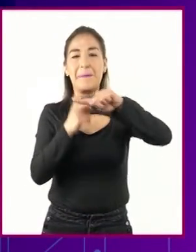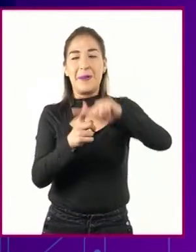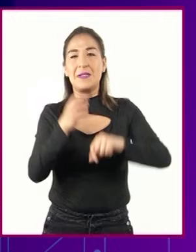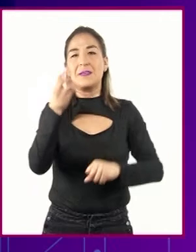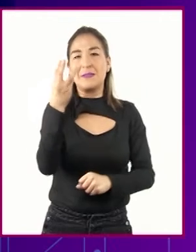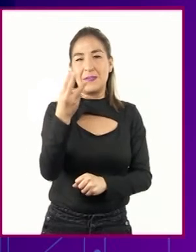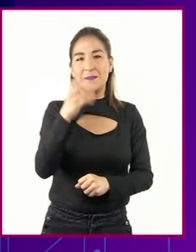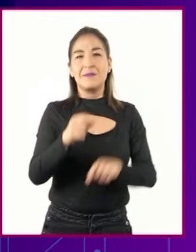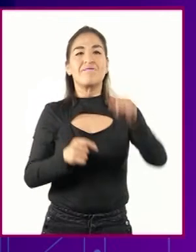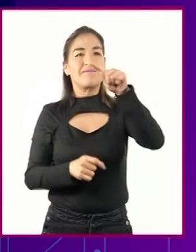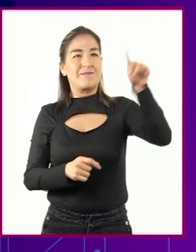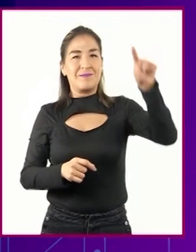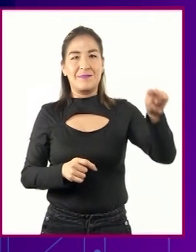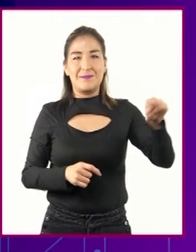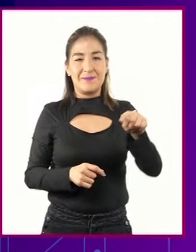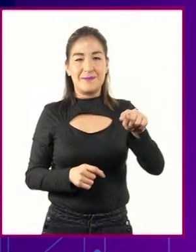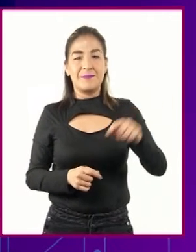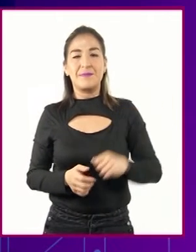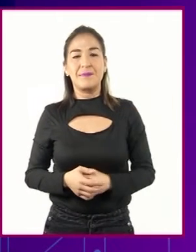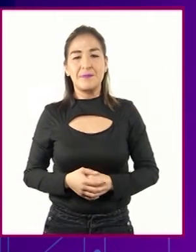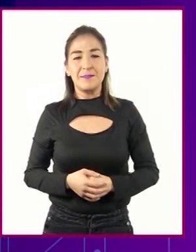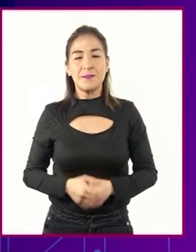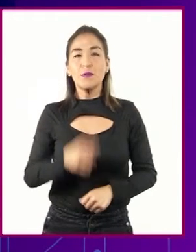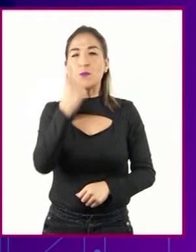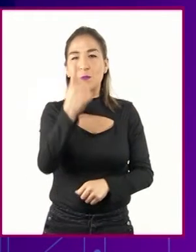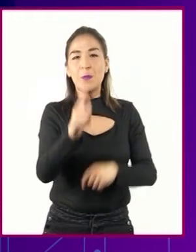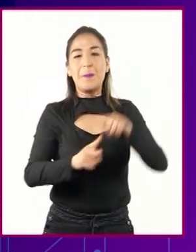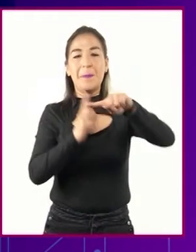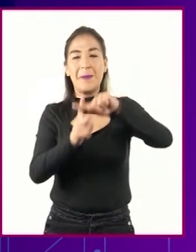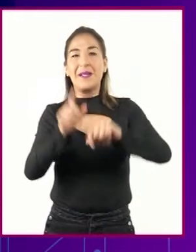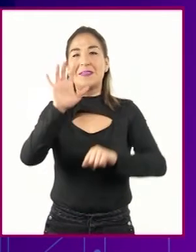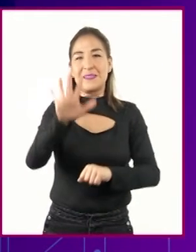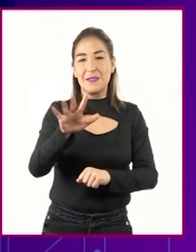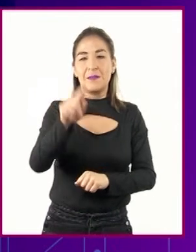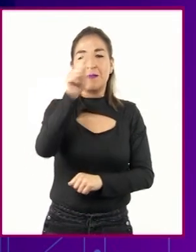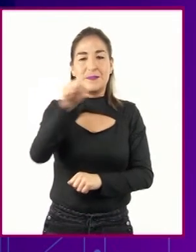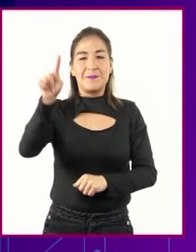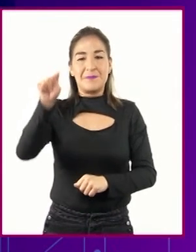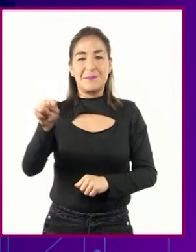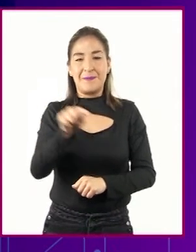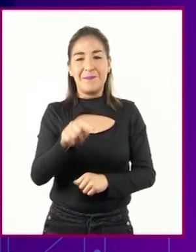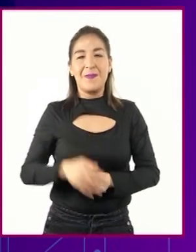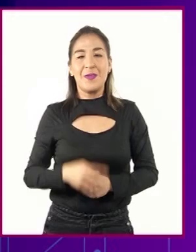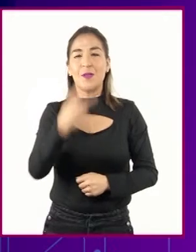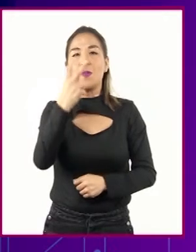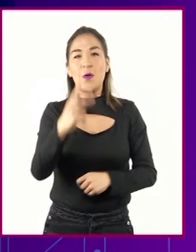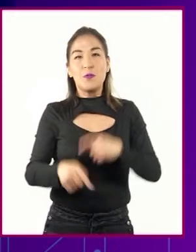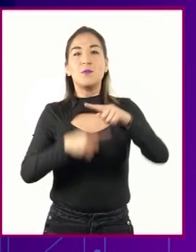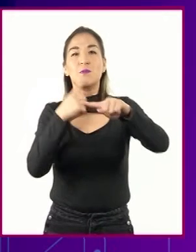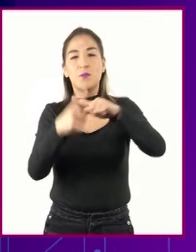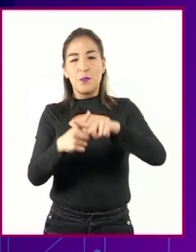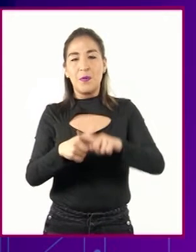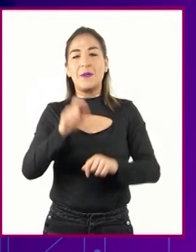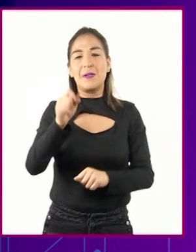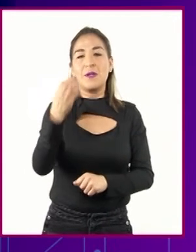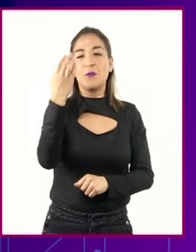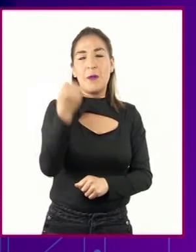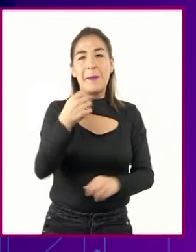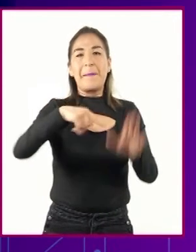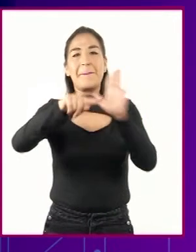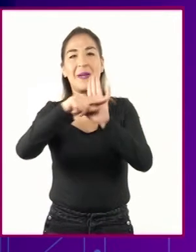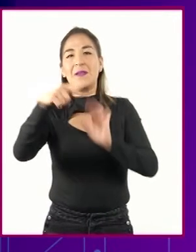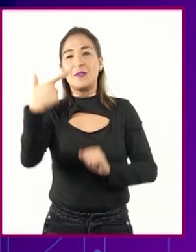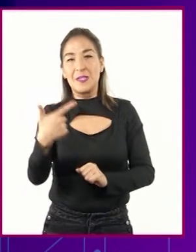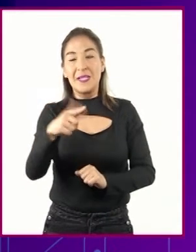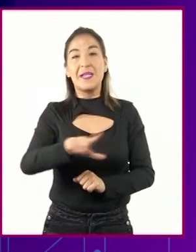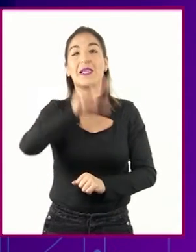abre una llave, 1 más 5, se abre un corchete, 2 que multiplica a 9 menos 7 y después